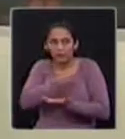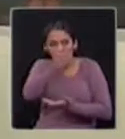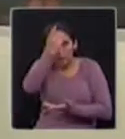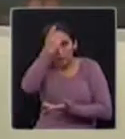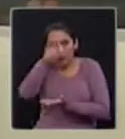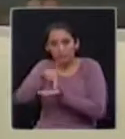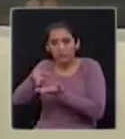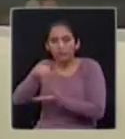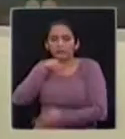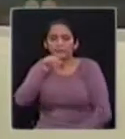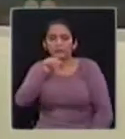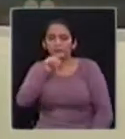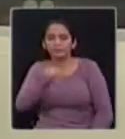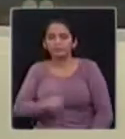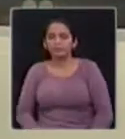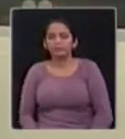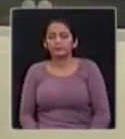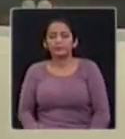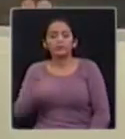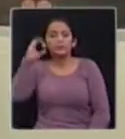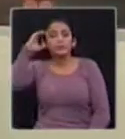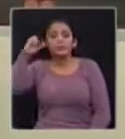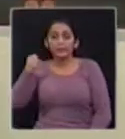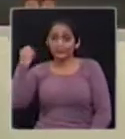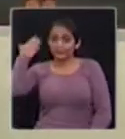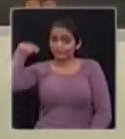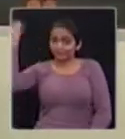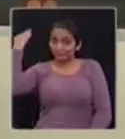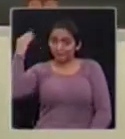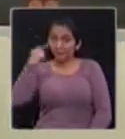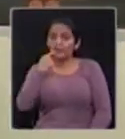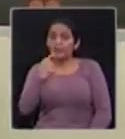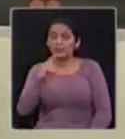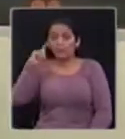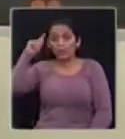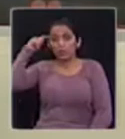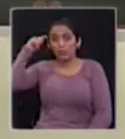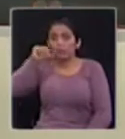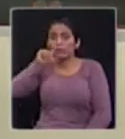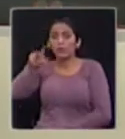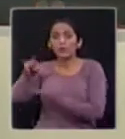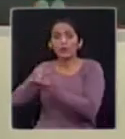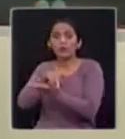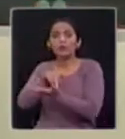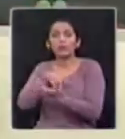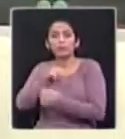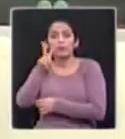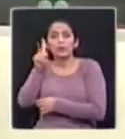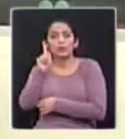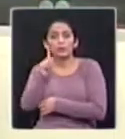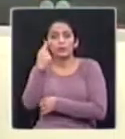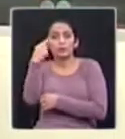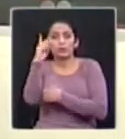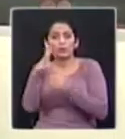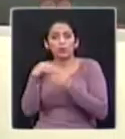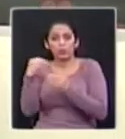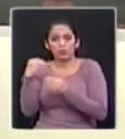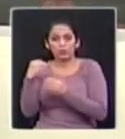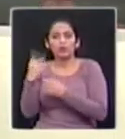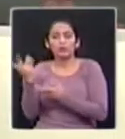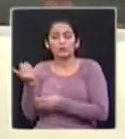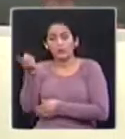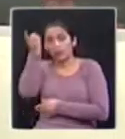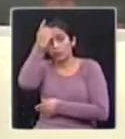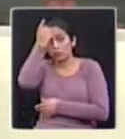El alcalde de Cuenca, Marcelo Cabrera, aseguró que el gobierno le adeuda al municipio 21 millones de dólares para obras del tranvía. Además,